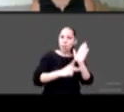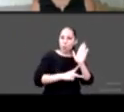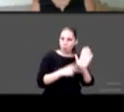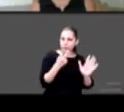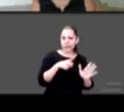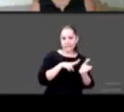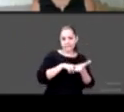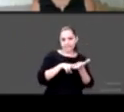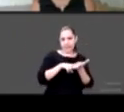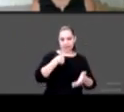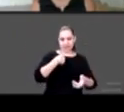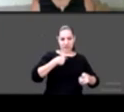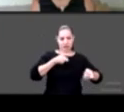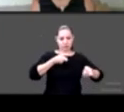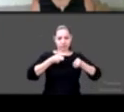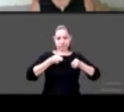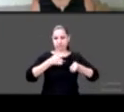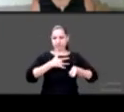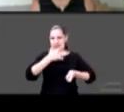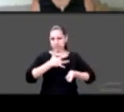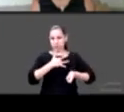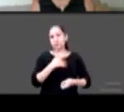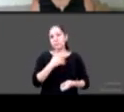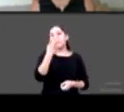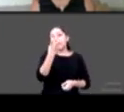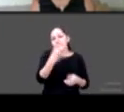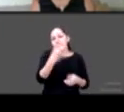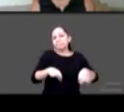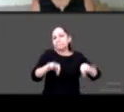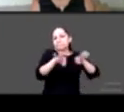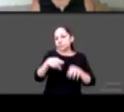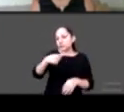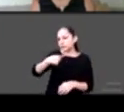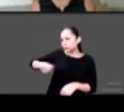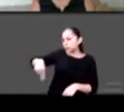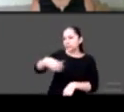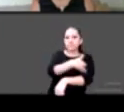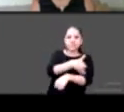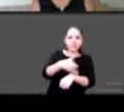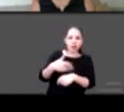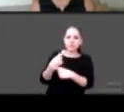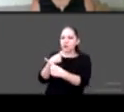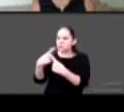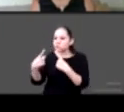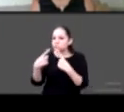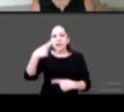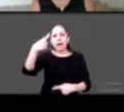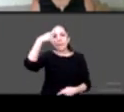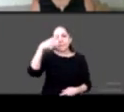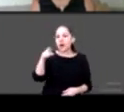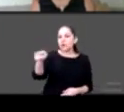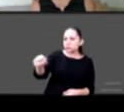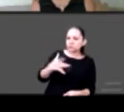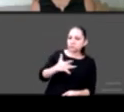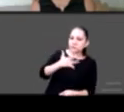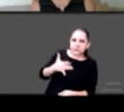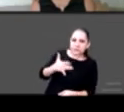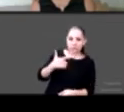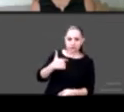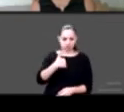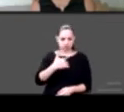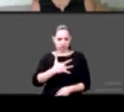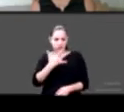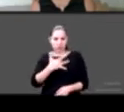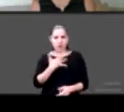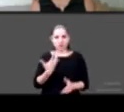común. Podemos hablar más eficazmente de nuestras emociones, podemos crear un vocabulario de emociones, pero también,